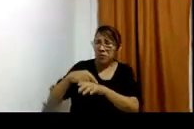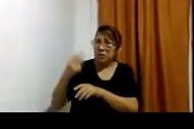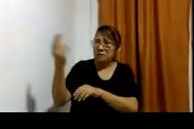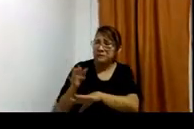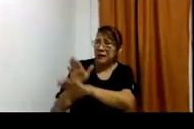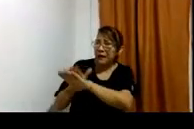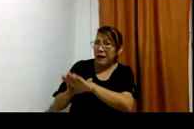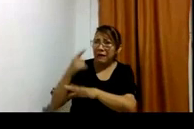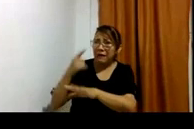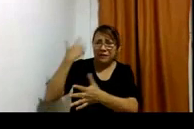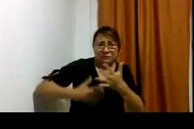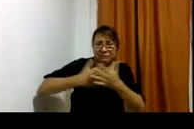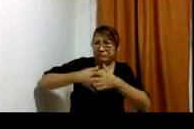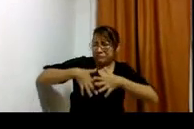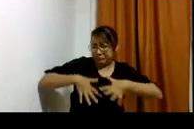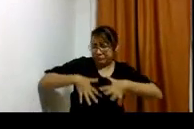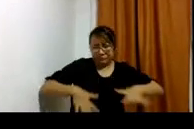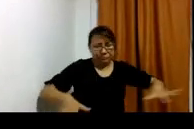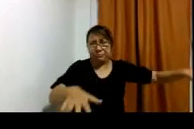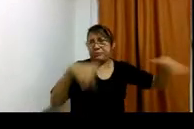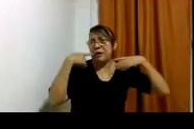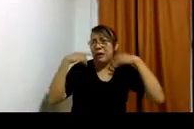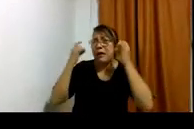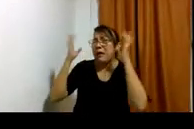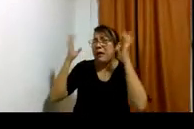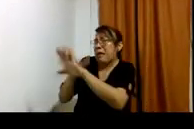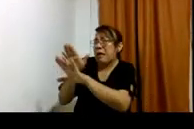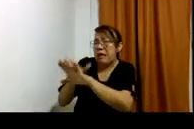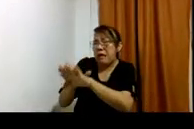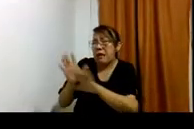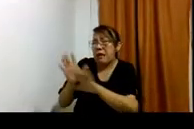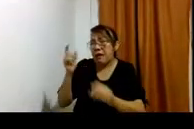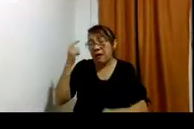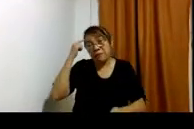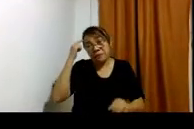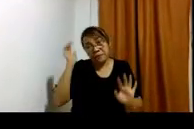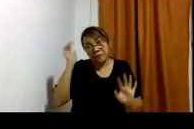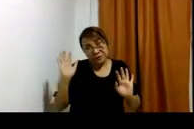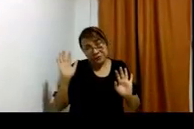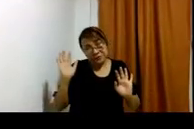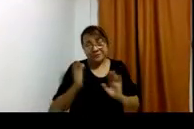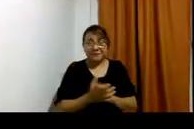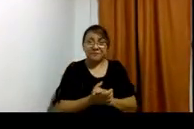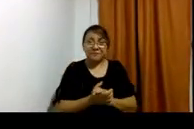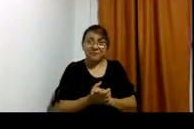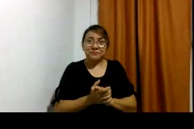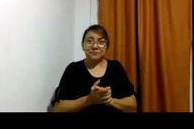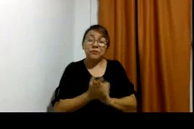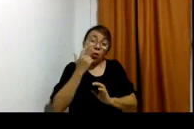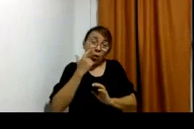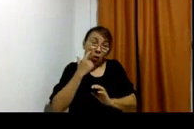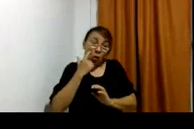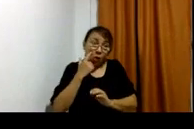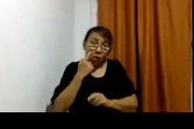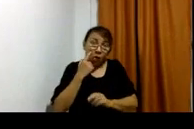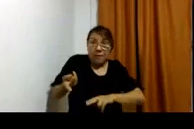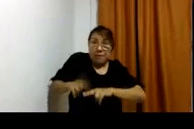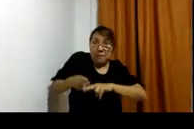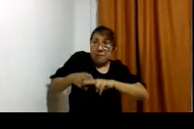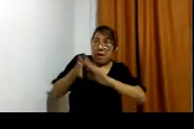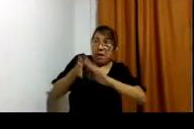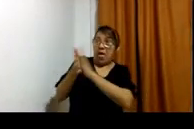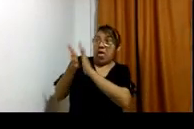está desangrándose completamente. Pues bueno, pues en una parte no es que hay que exagerar, pero sí por lo menos ser